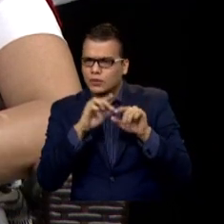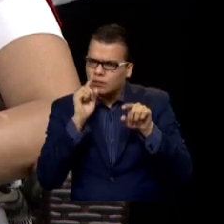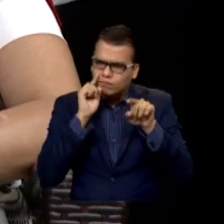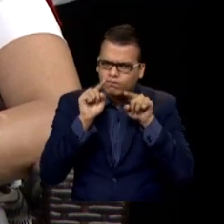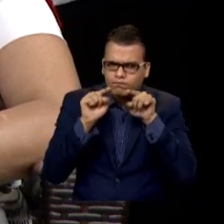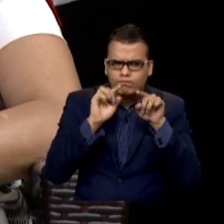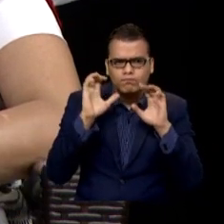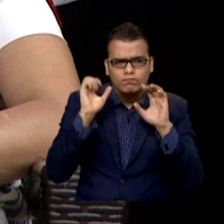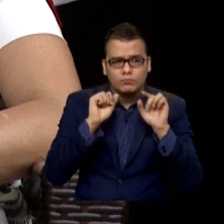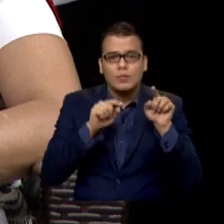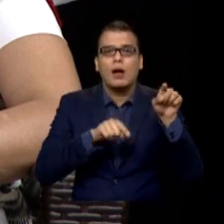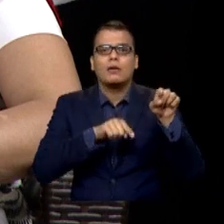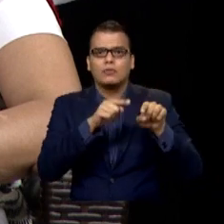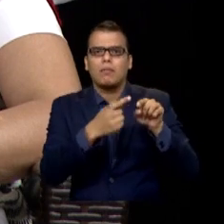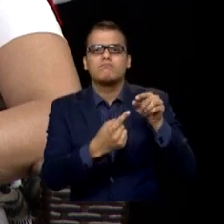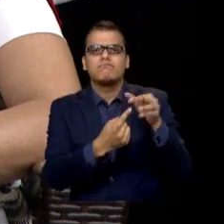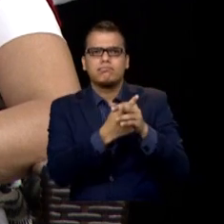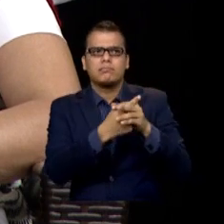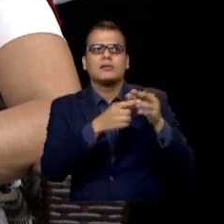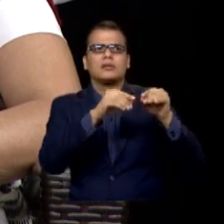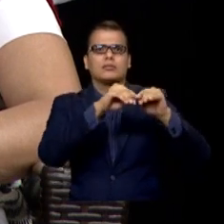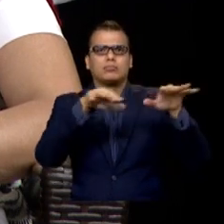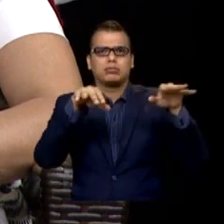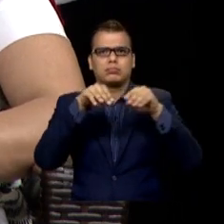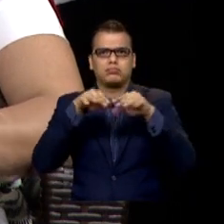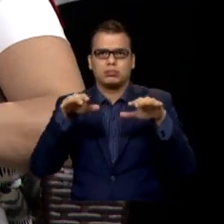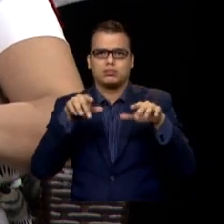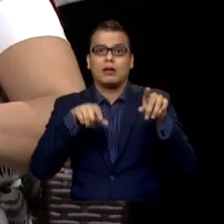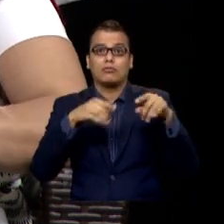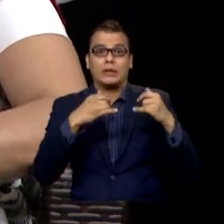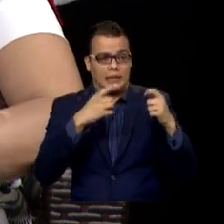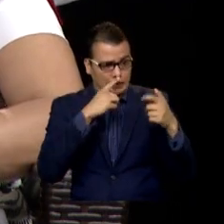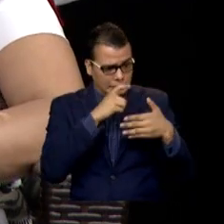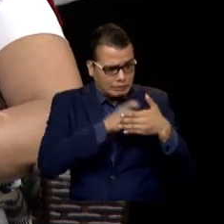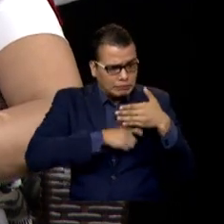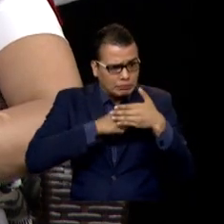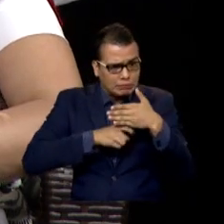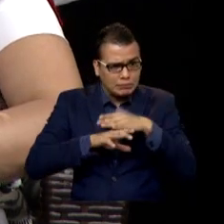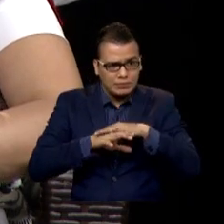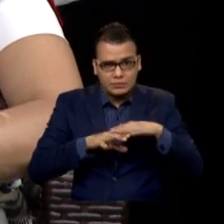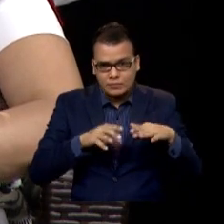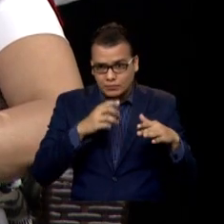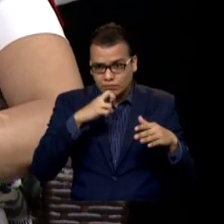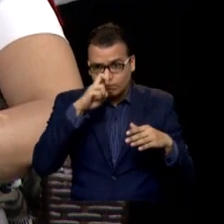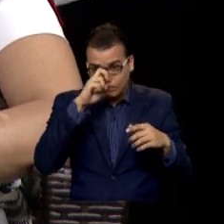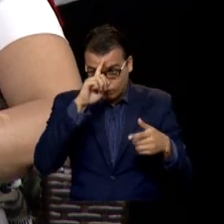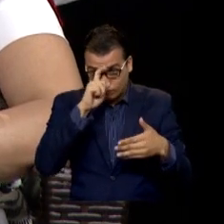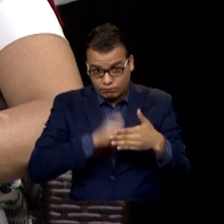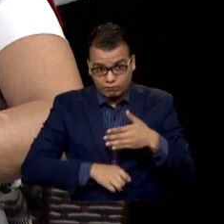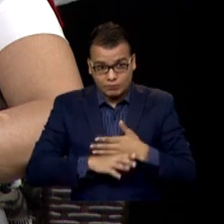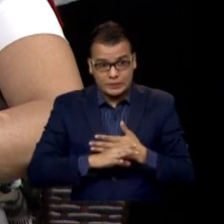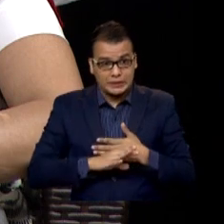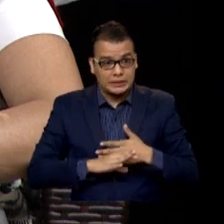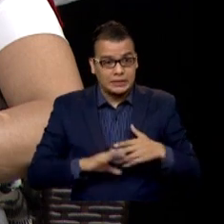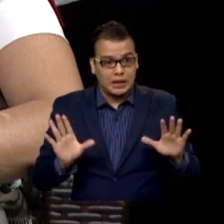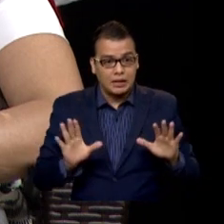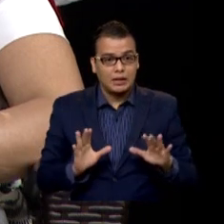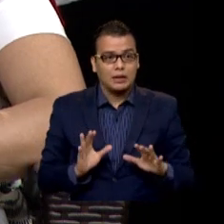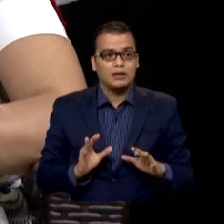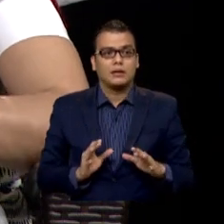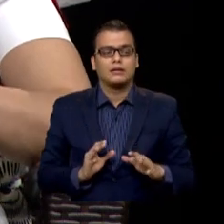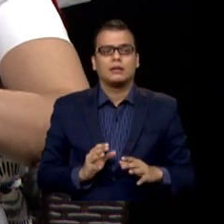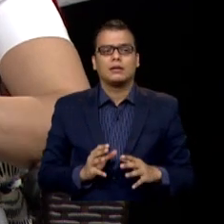brotes en unas instituciones, unas las han acatado, la mayoría han acatado muy bien lo que tiene que ver con el